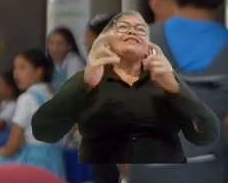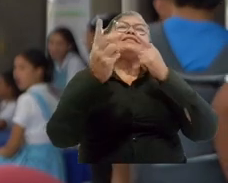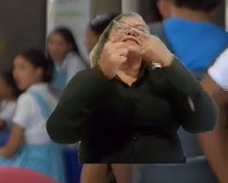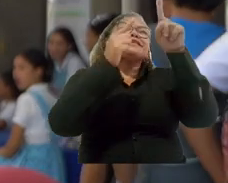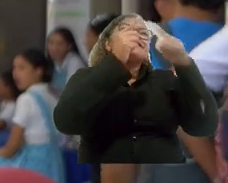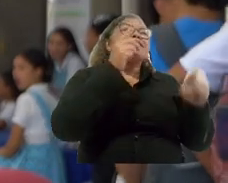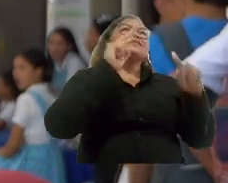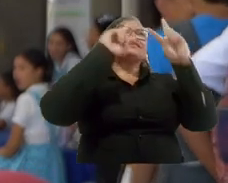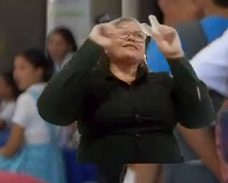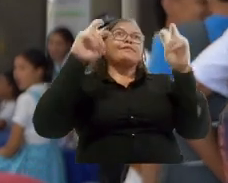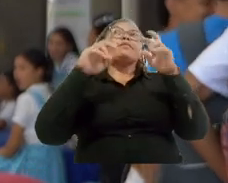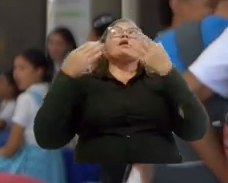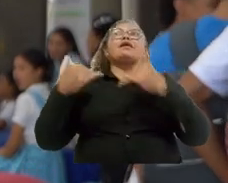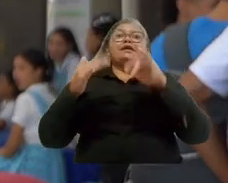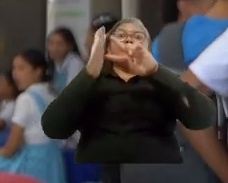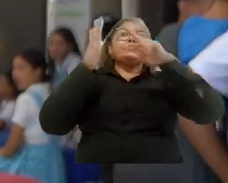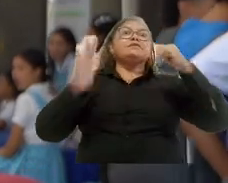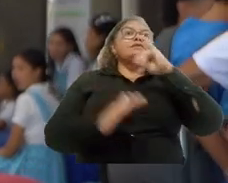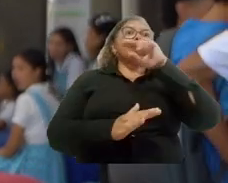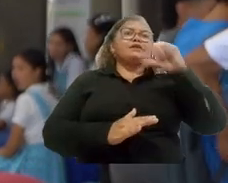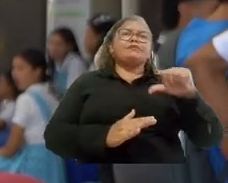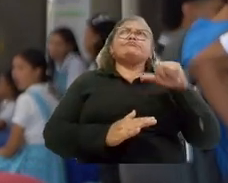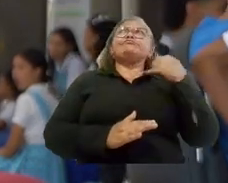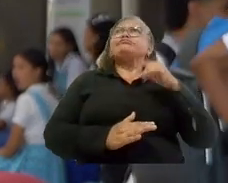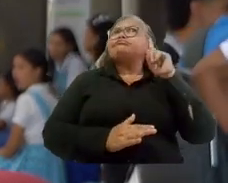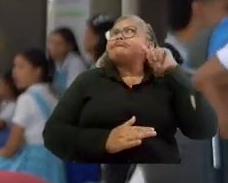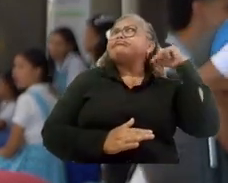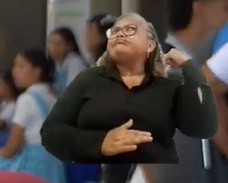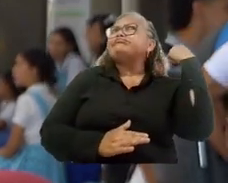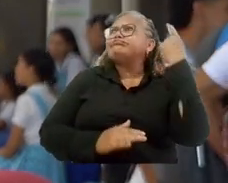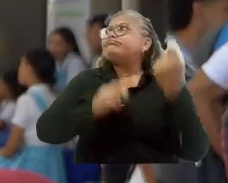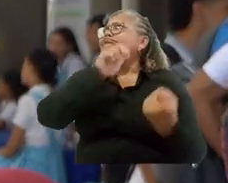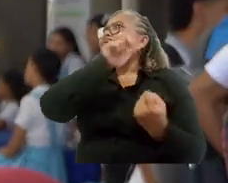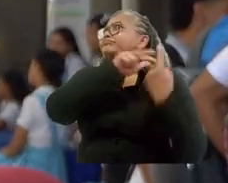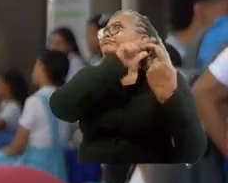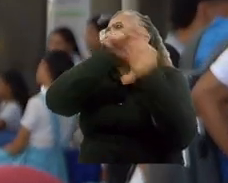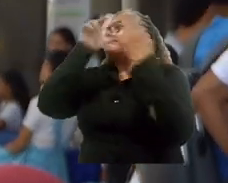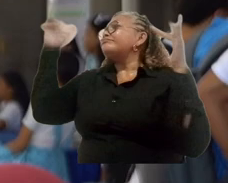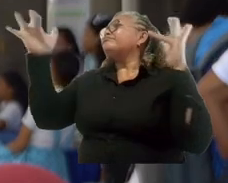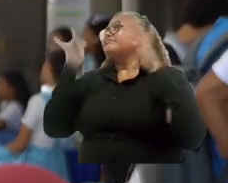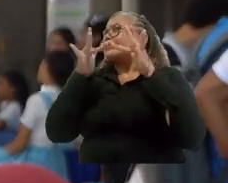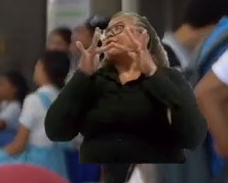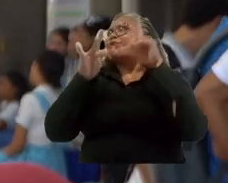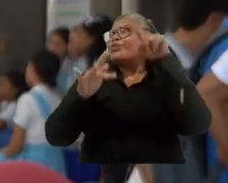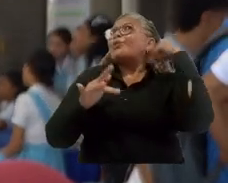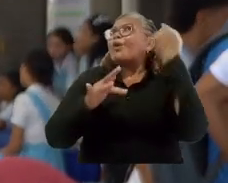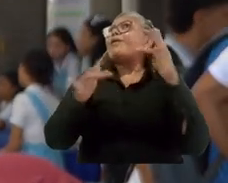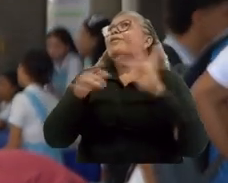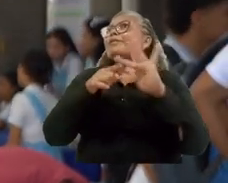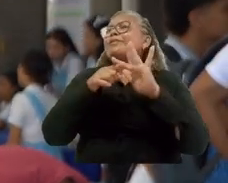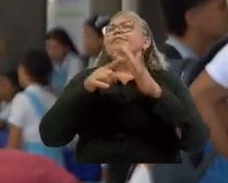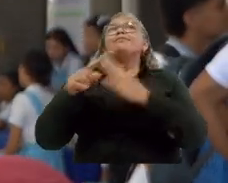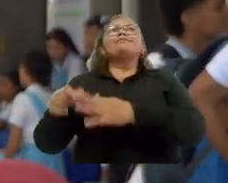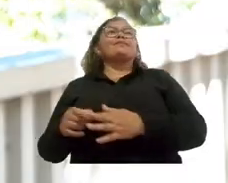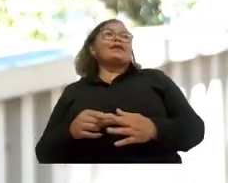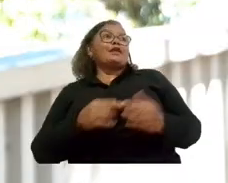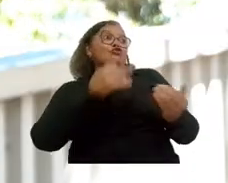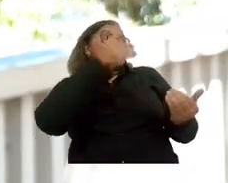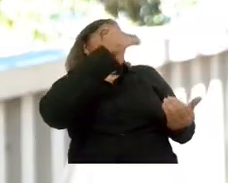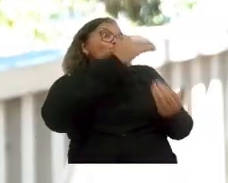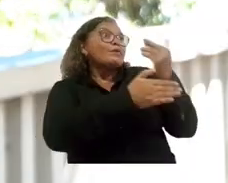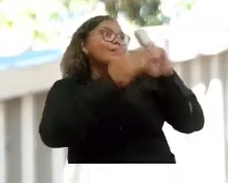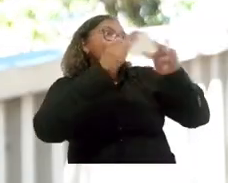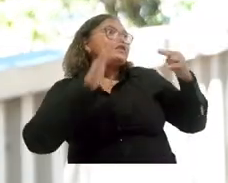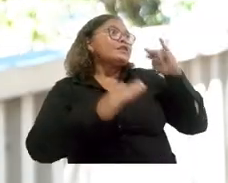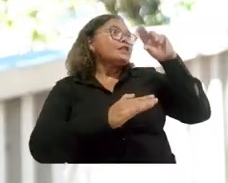temas, especialmente si tenemos en cuenta que la inteligencia artificial ha empezado a abarcar la mayoría de las cosas en nuestra vida.